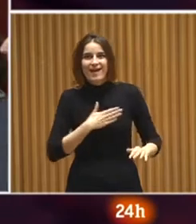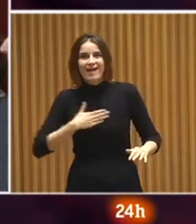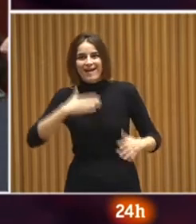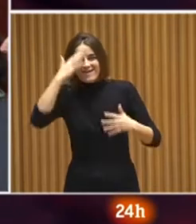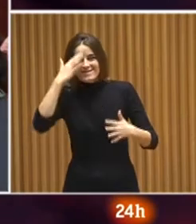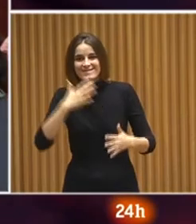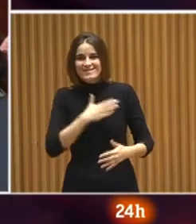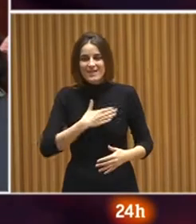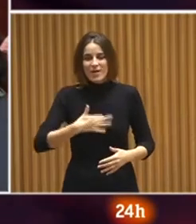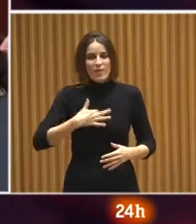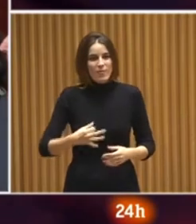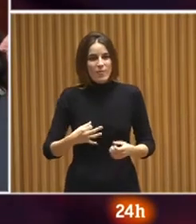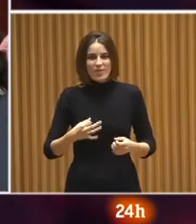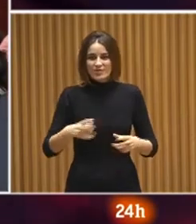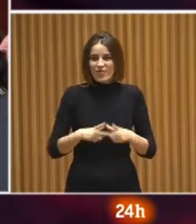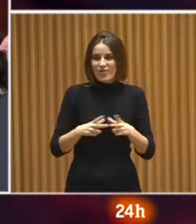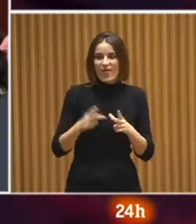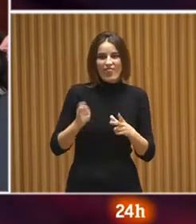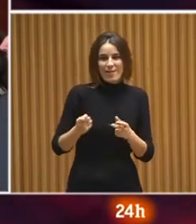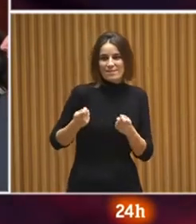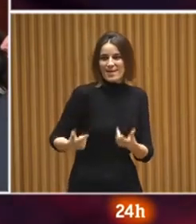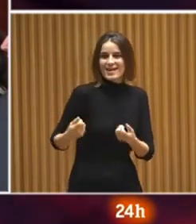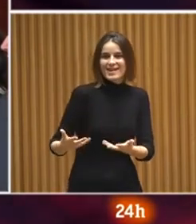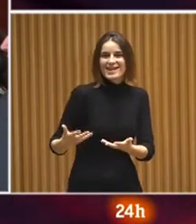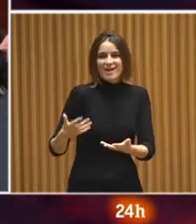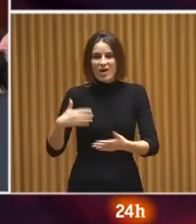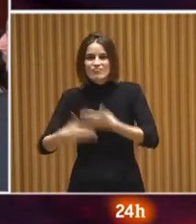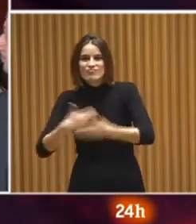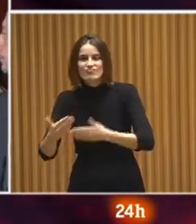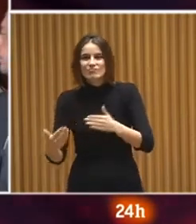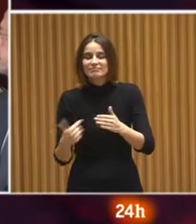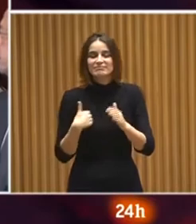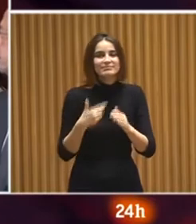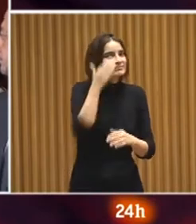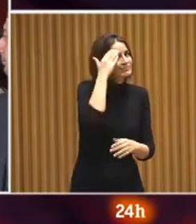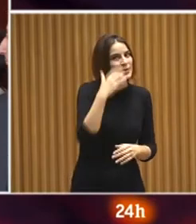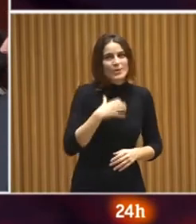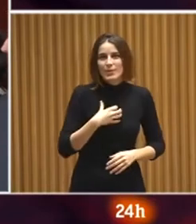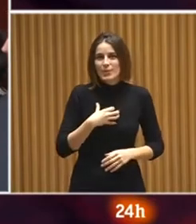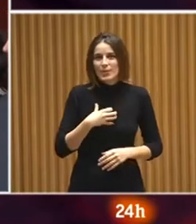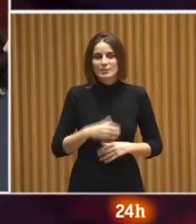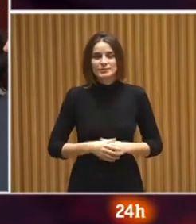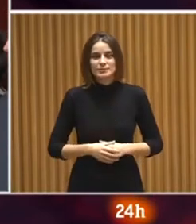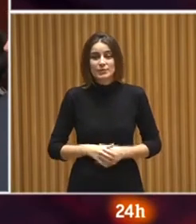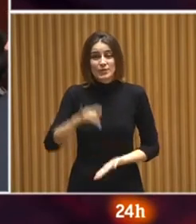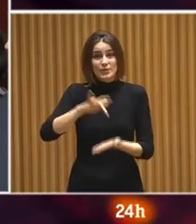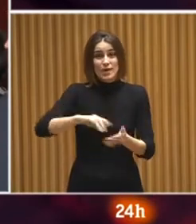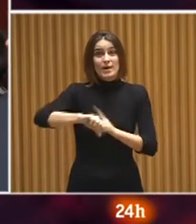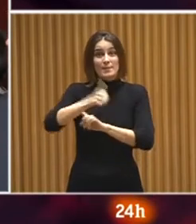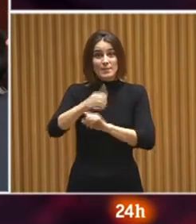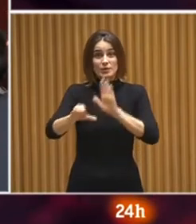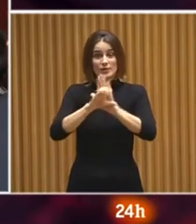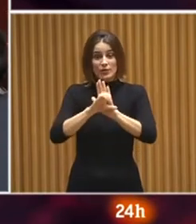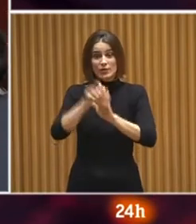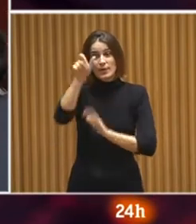sociedad. En el momento de su aprobación, en palabras de Pérez Llorca, cuya presencia hoy aquí añoramos, se trató